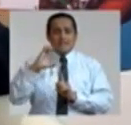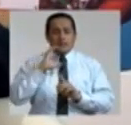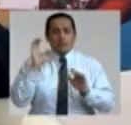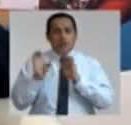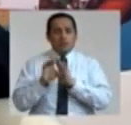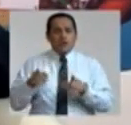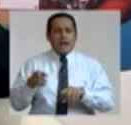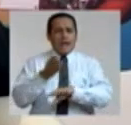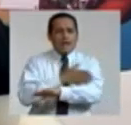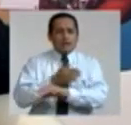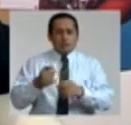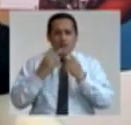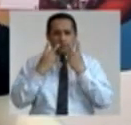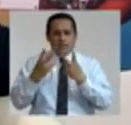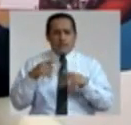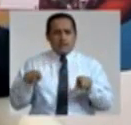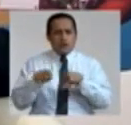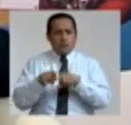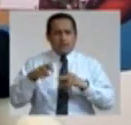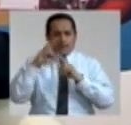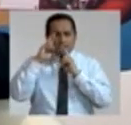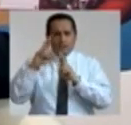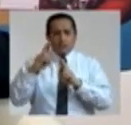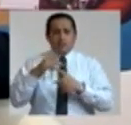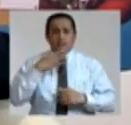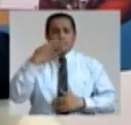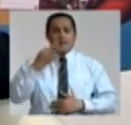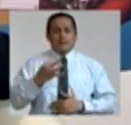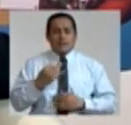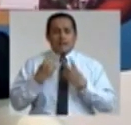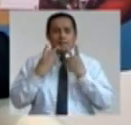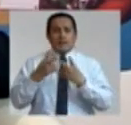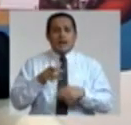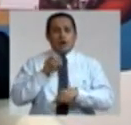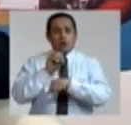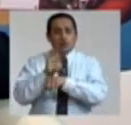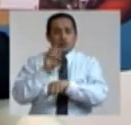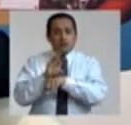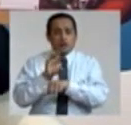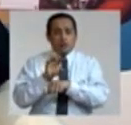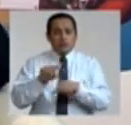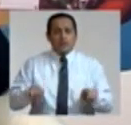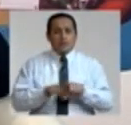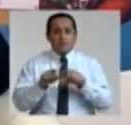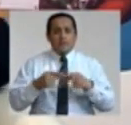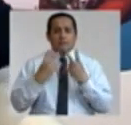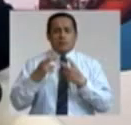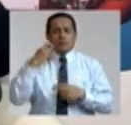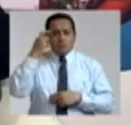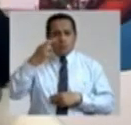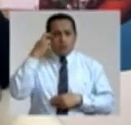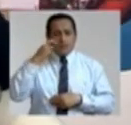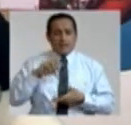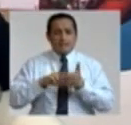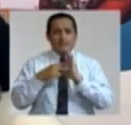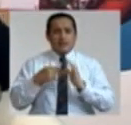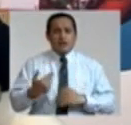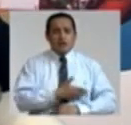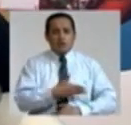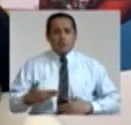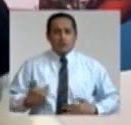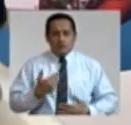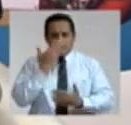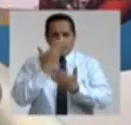Tribunal Constitucional, en una mirada muy equilibrada, ¿verdad?, advierte, identifica la política criminal que